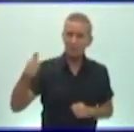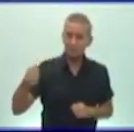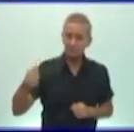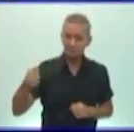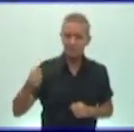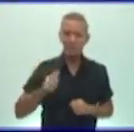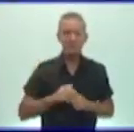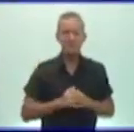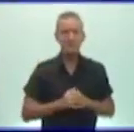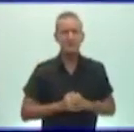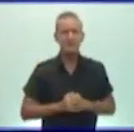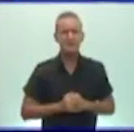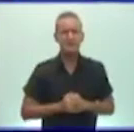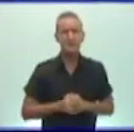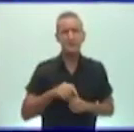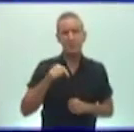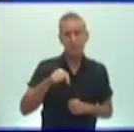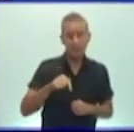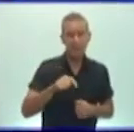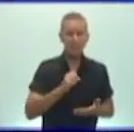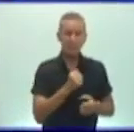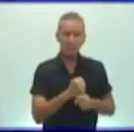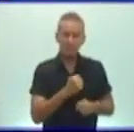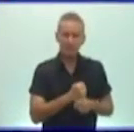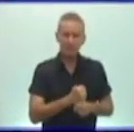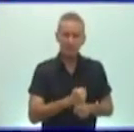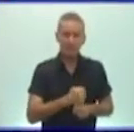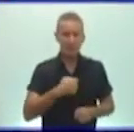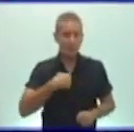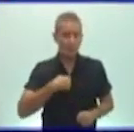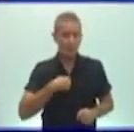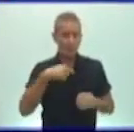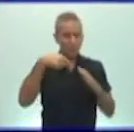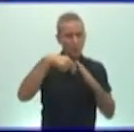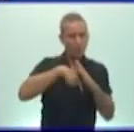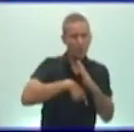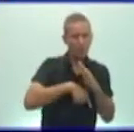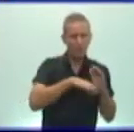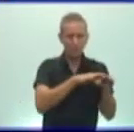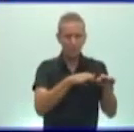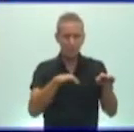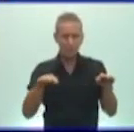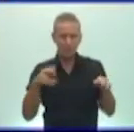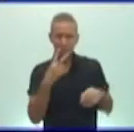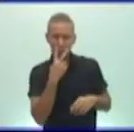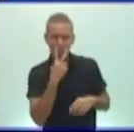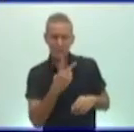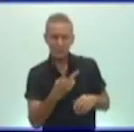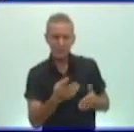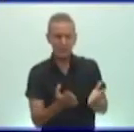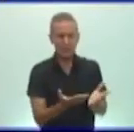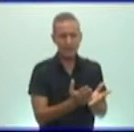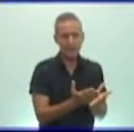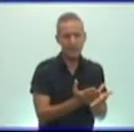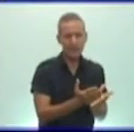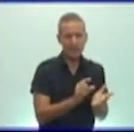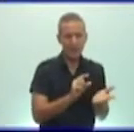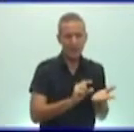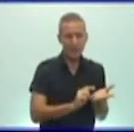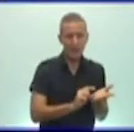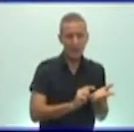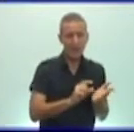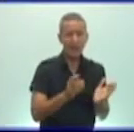sugerimos trabajar, Yo en el fondo del mar. Pueden localizarlo en su libro de lectura en la